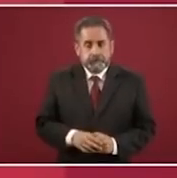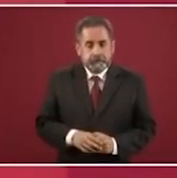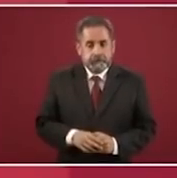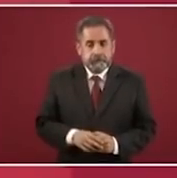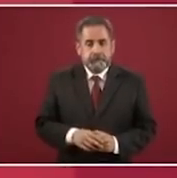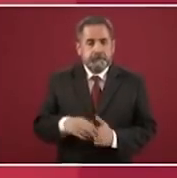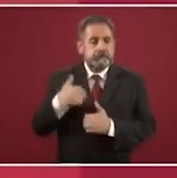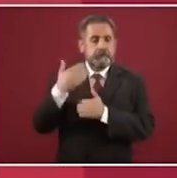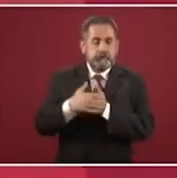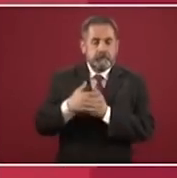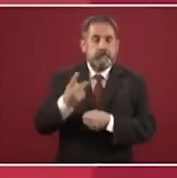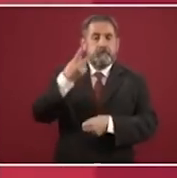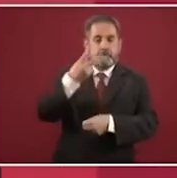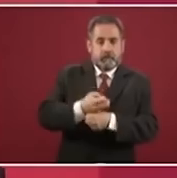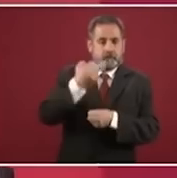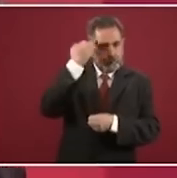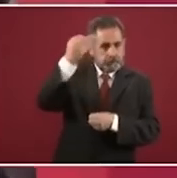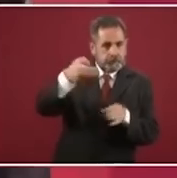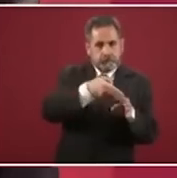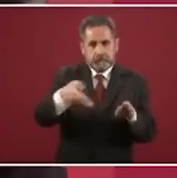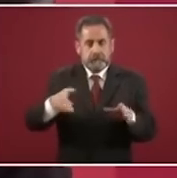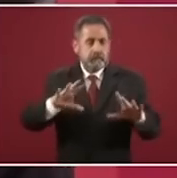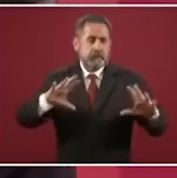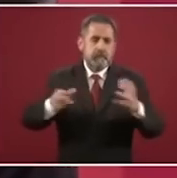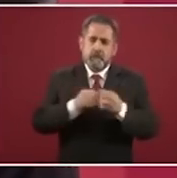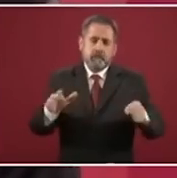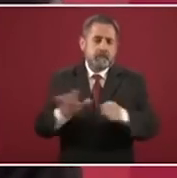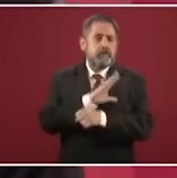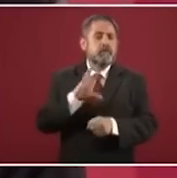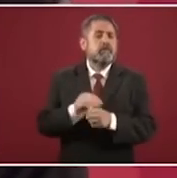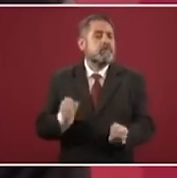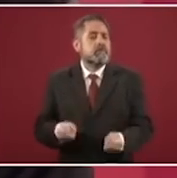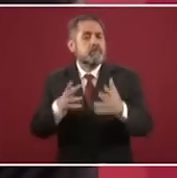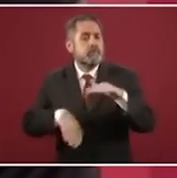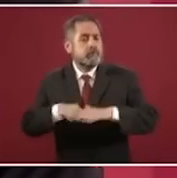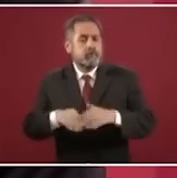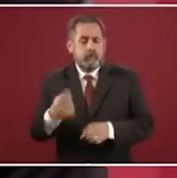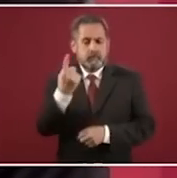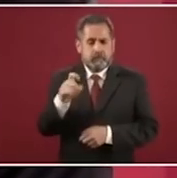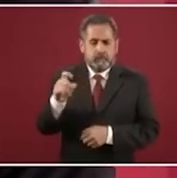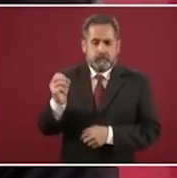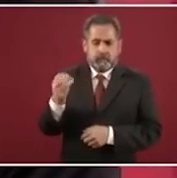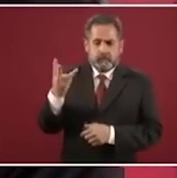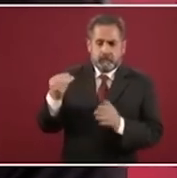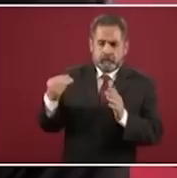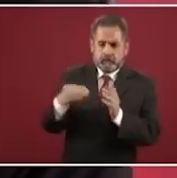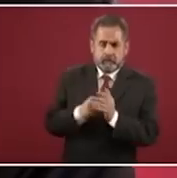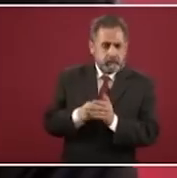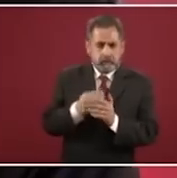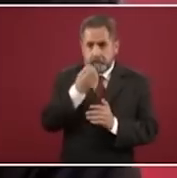a tener la segunda etapa, que es llegar a 103 mil escuelas.